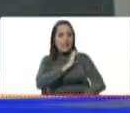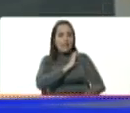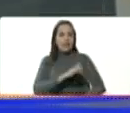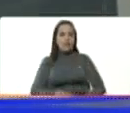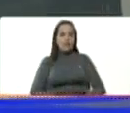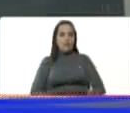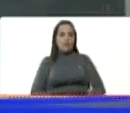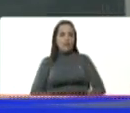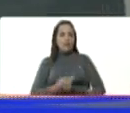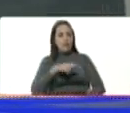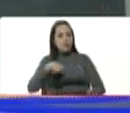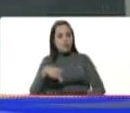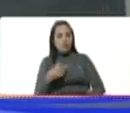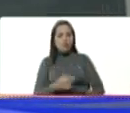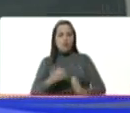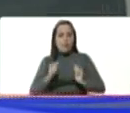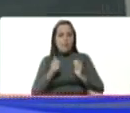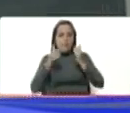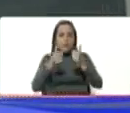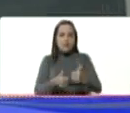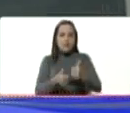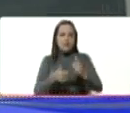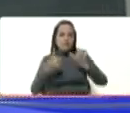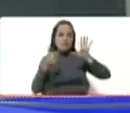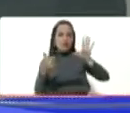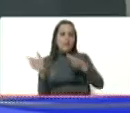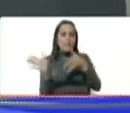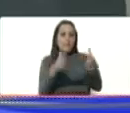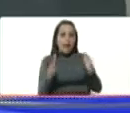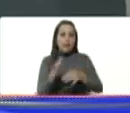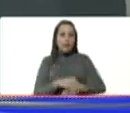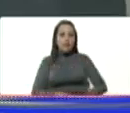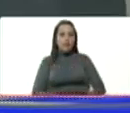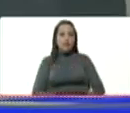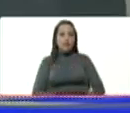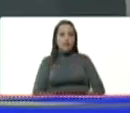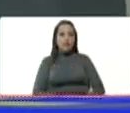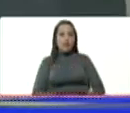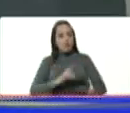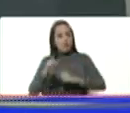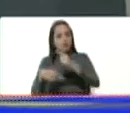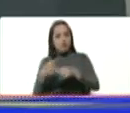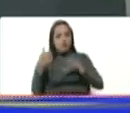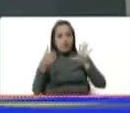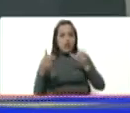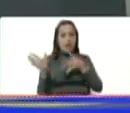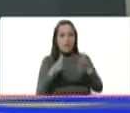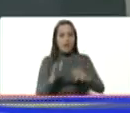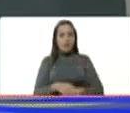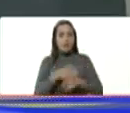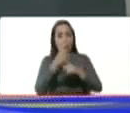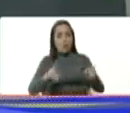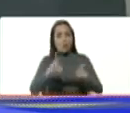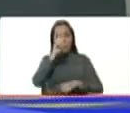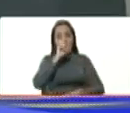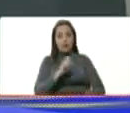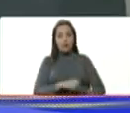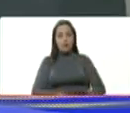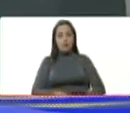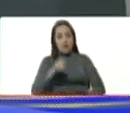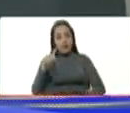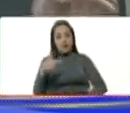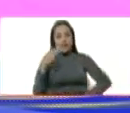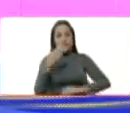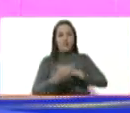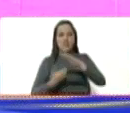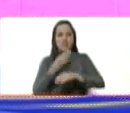Nosotras comenzamos aquí el 6 de marzo, o sea que el próximo 6 de marzo vamos a cumplir estamos un de año cumpleaños aquí en esta base